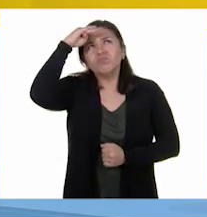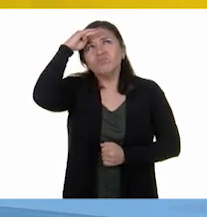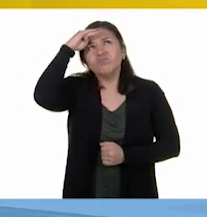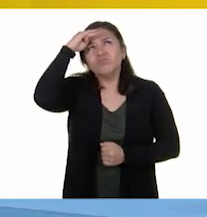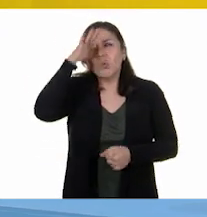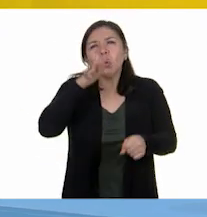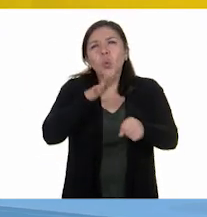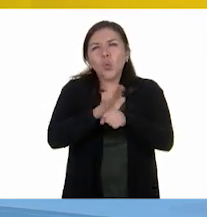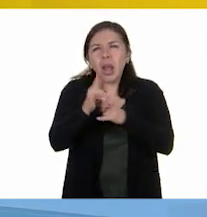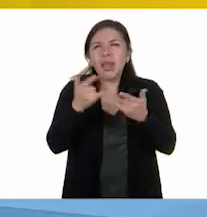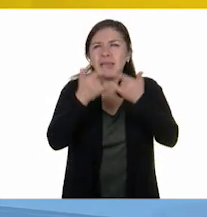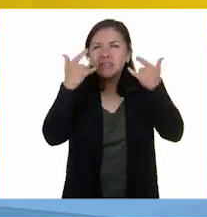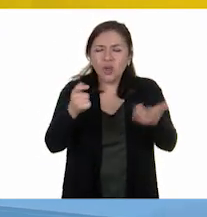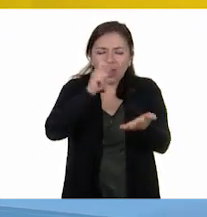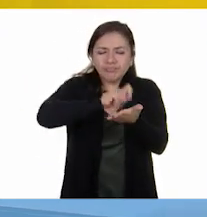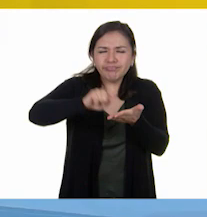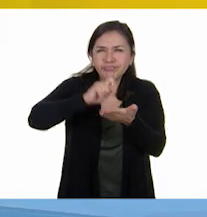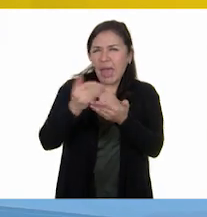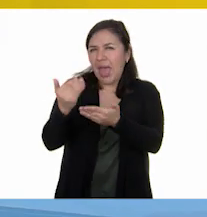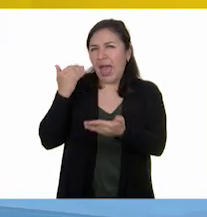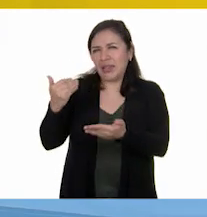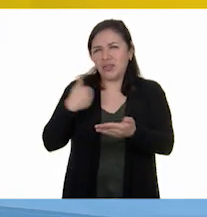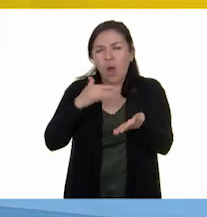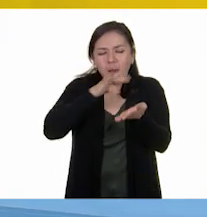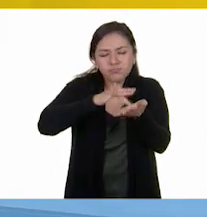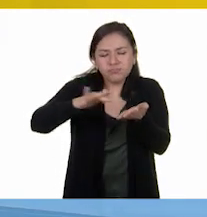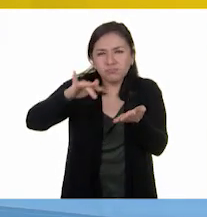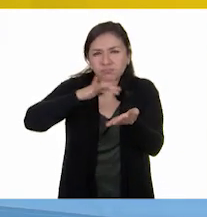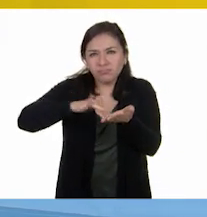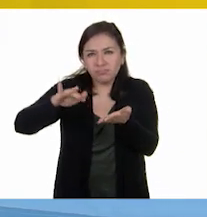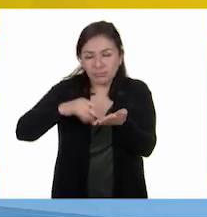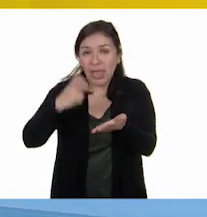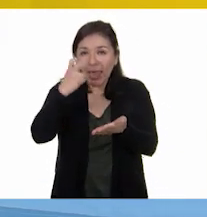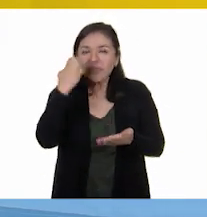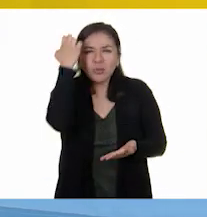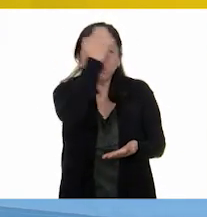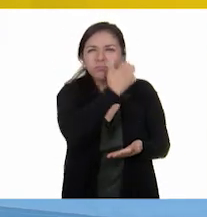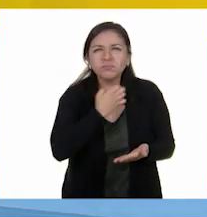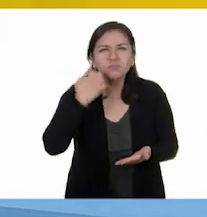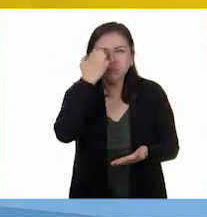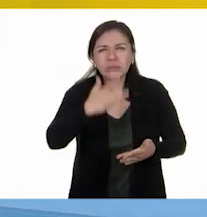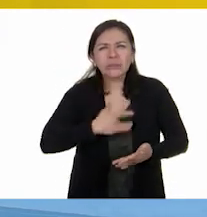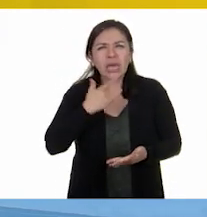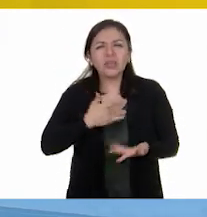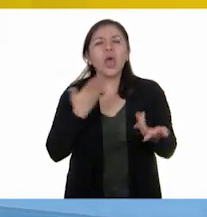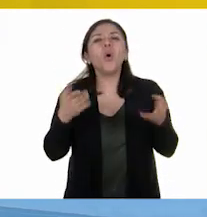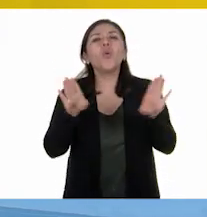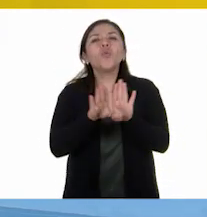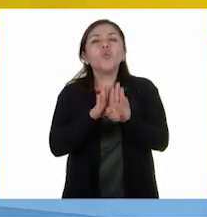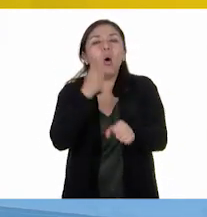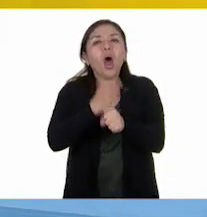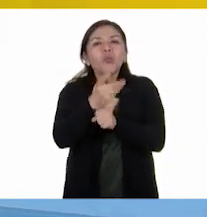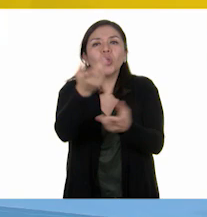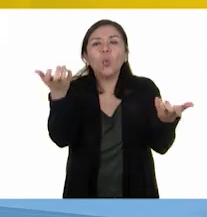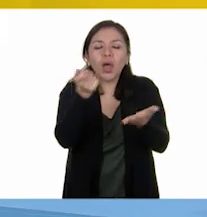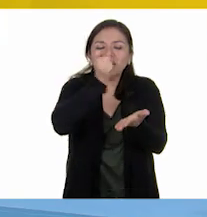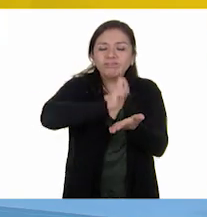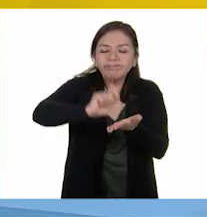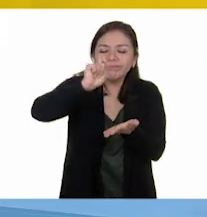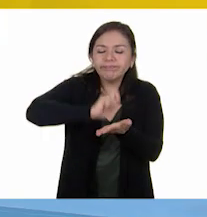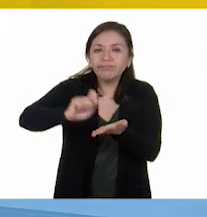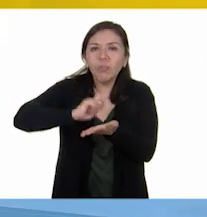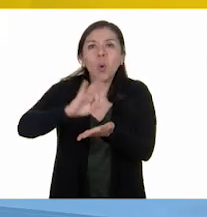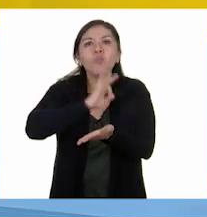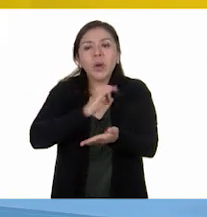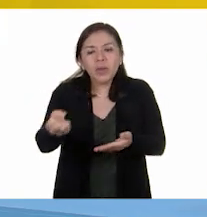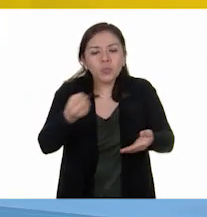sobre los relatos históricos que hemos leído y analizando así como sobre el que estamos escribiendo también nos puede